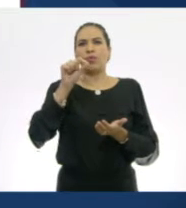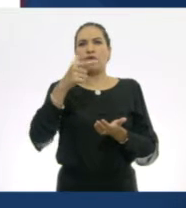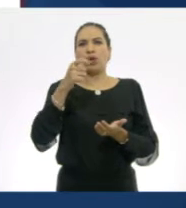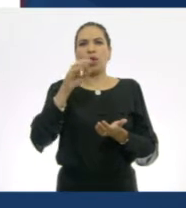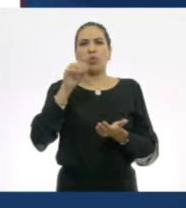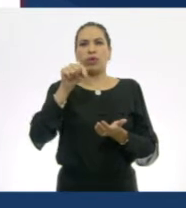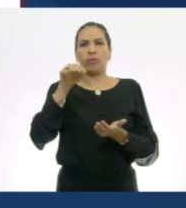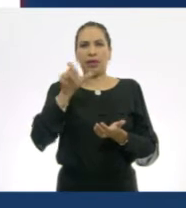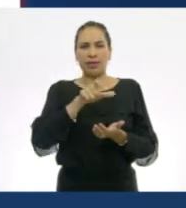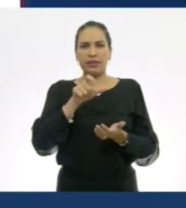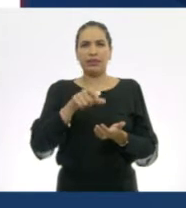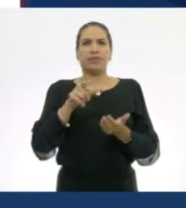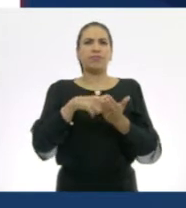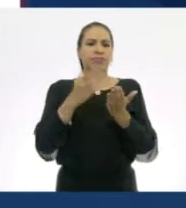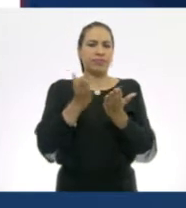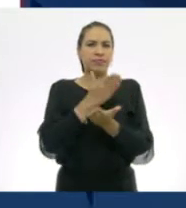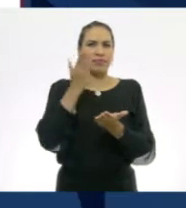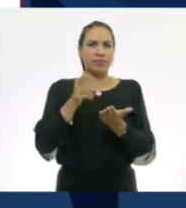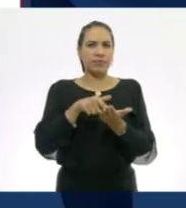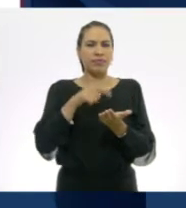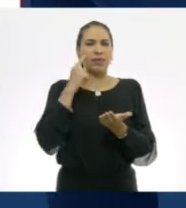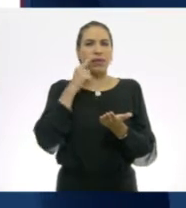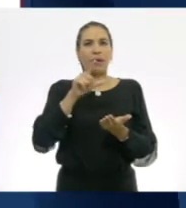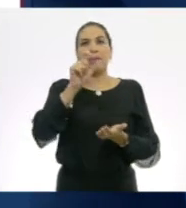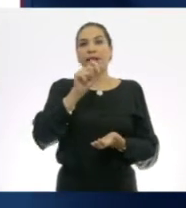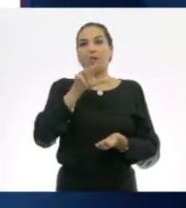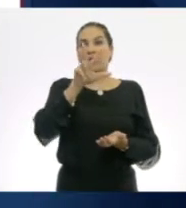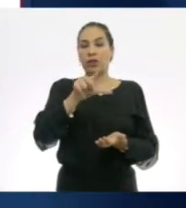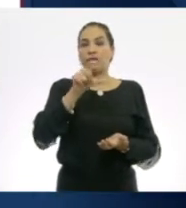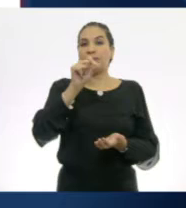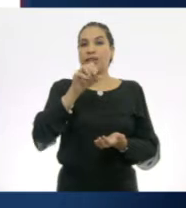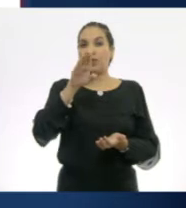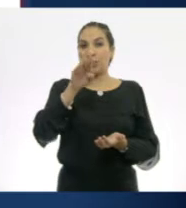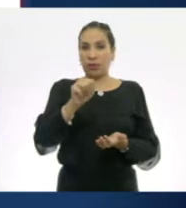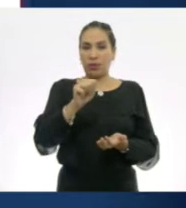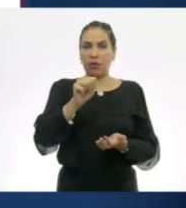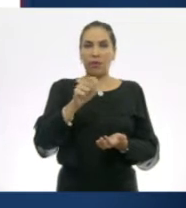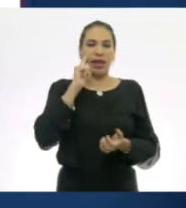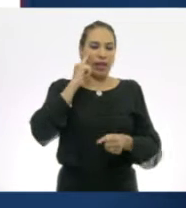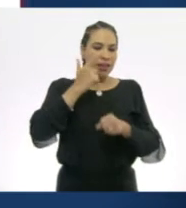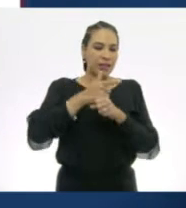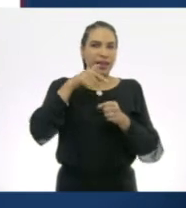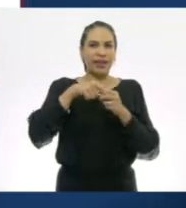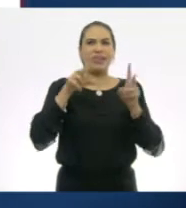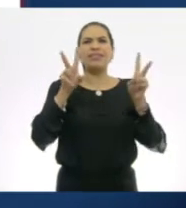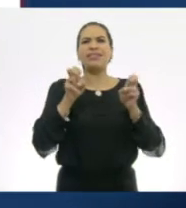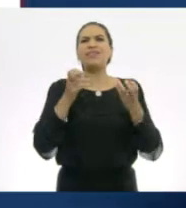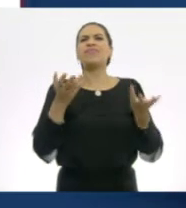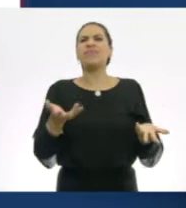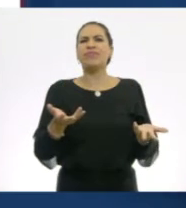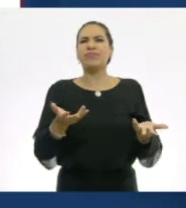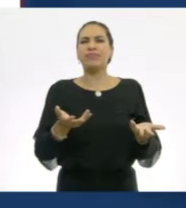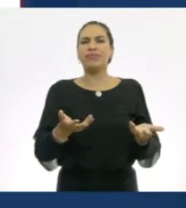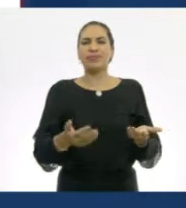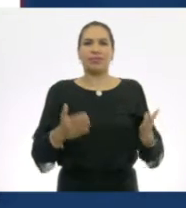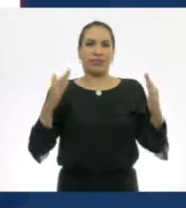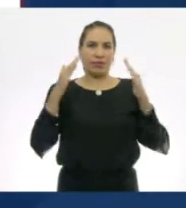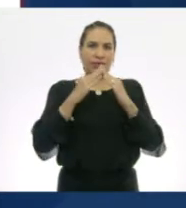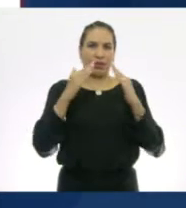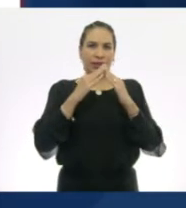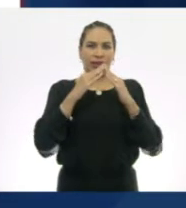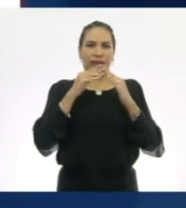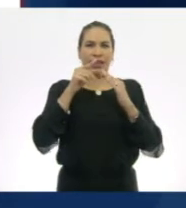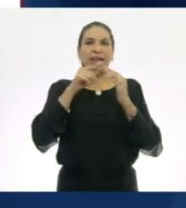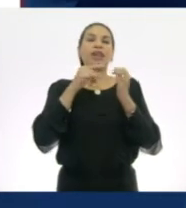conalitec.cep.gov.mx y en las páginas 28 y 29 encontrarán el tema A la caza del